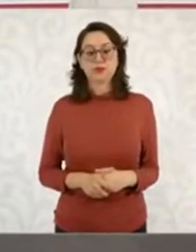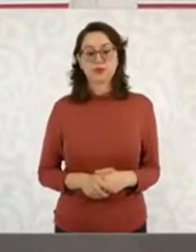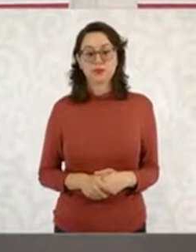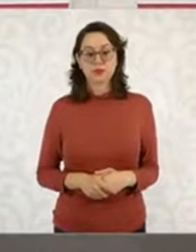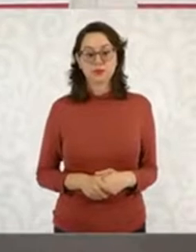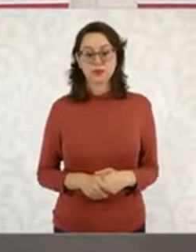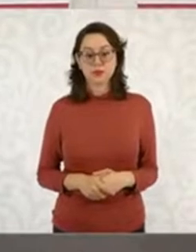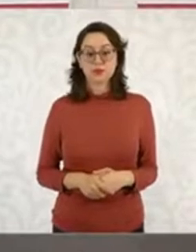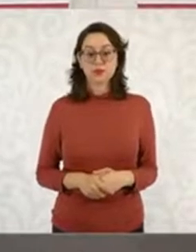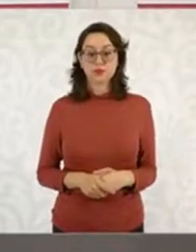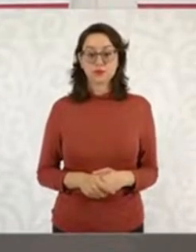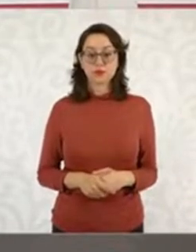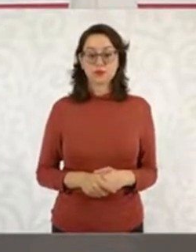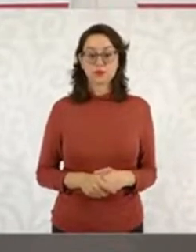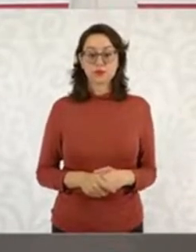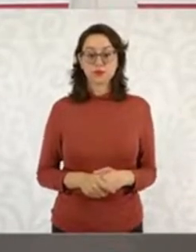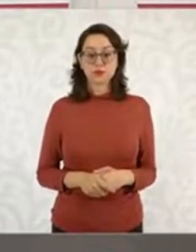por favor.